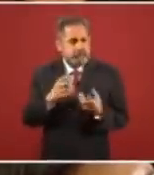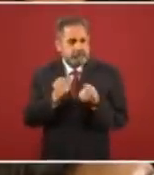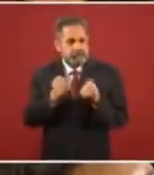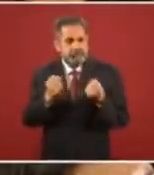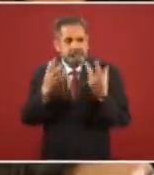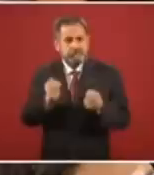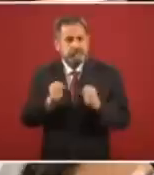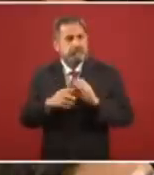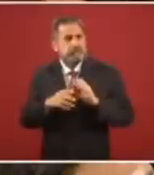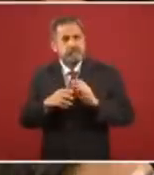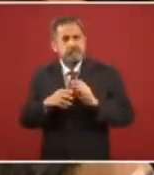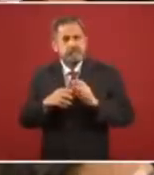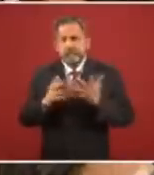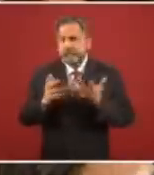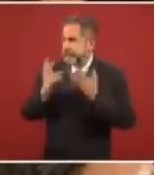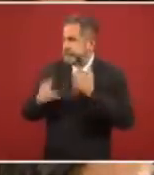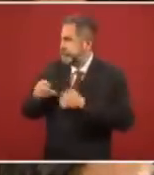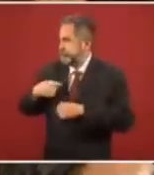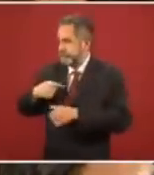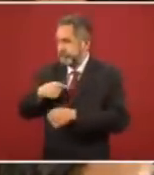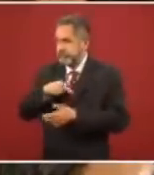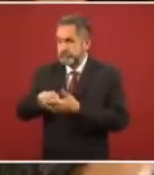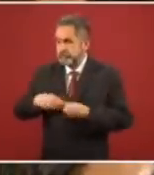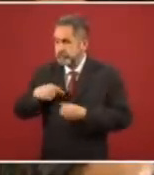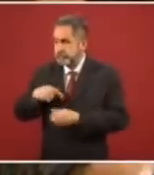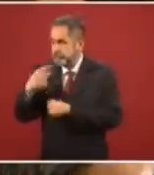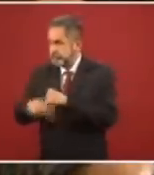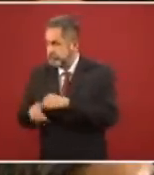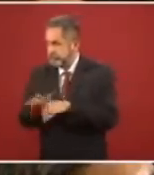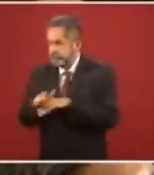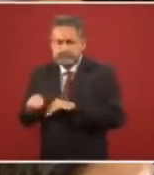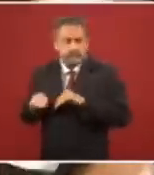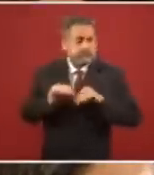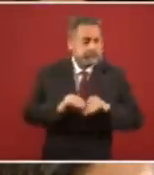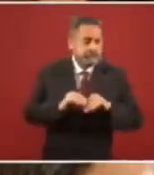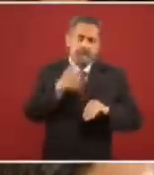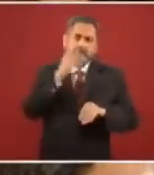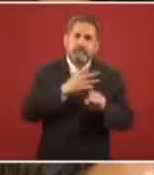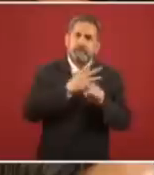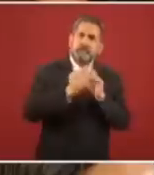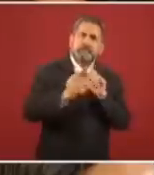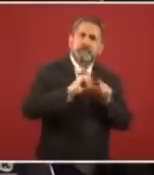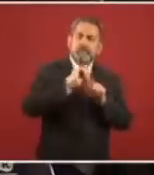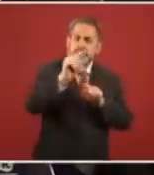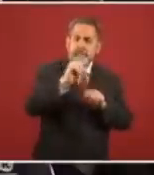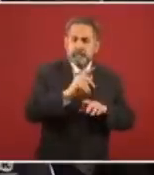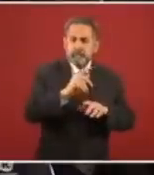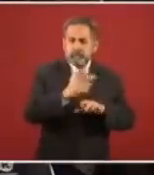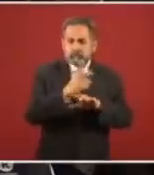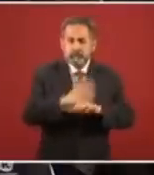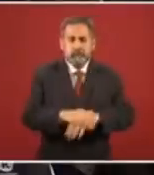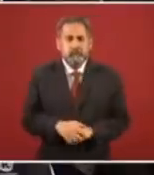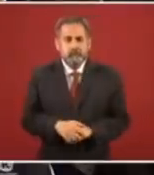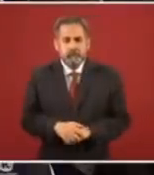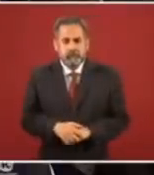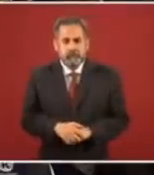muchos de ellos desplazados de sus hogares, de estados como Guerrero. Gracias. Muy bien.